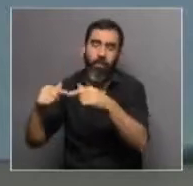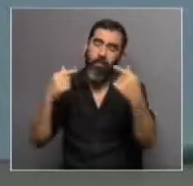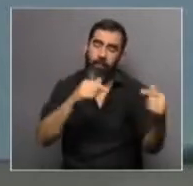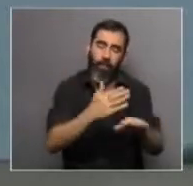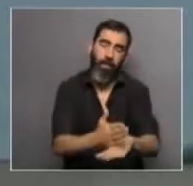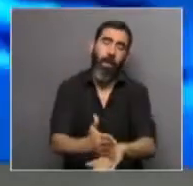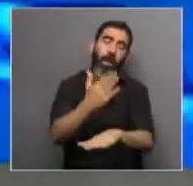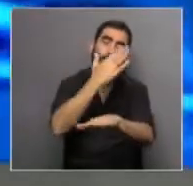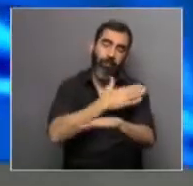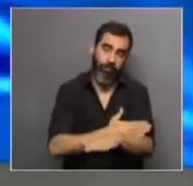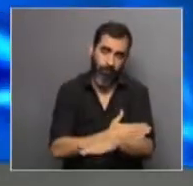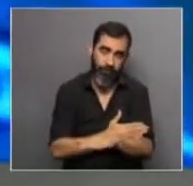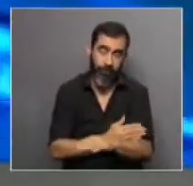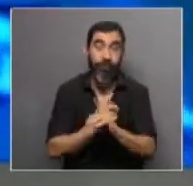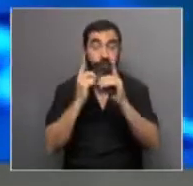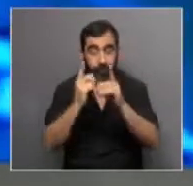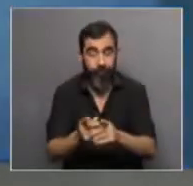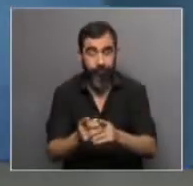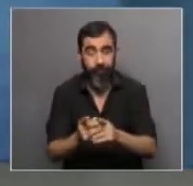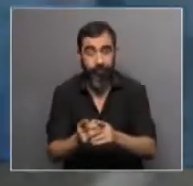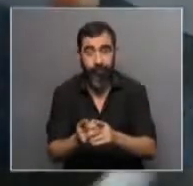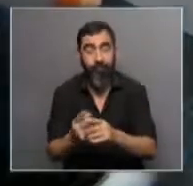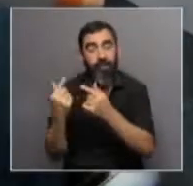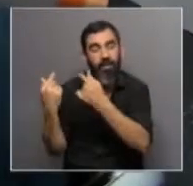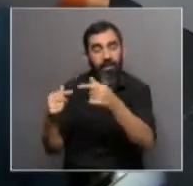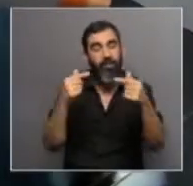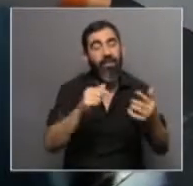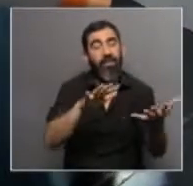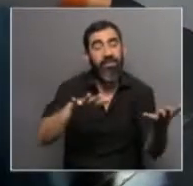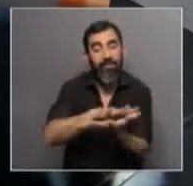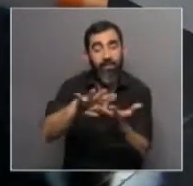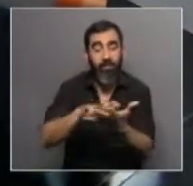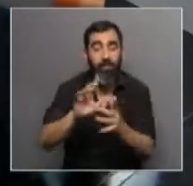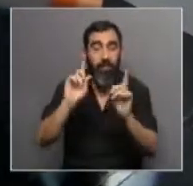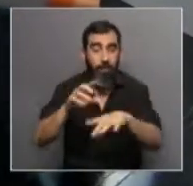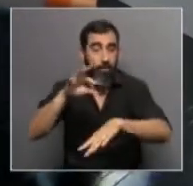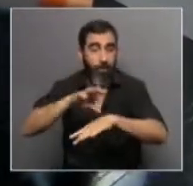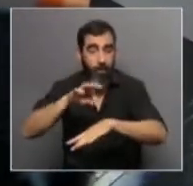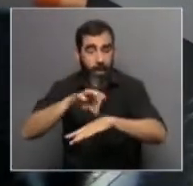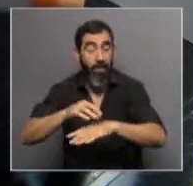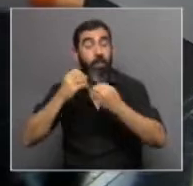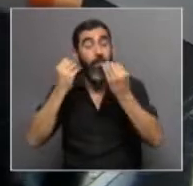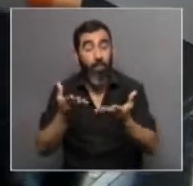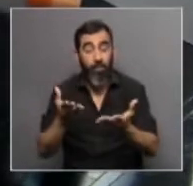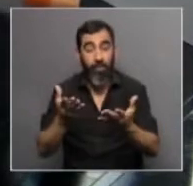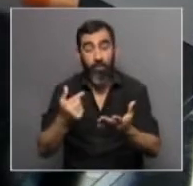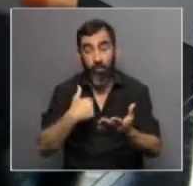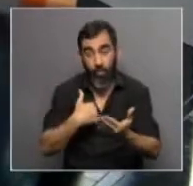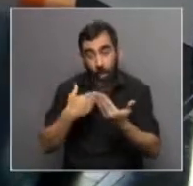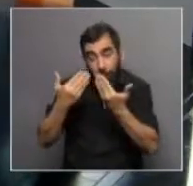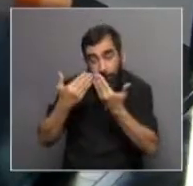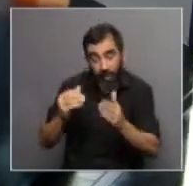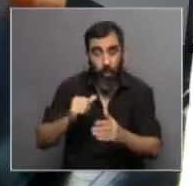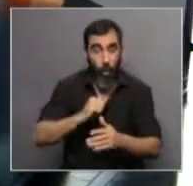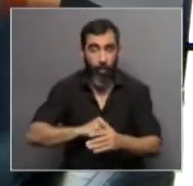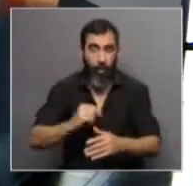distinta y además eran totalmente distintas las situaciones clínicas, porque cuando yo empecé cirugía